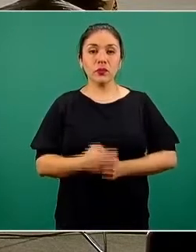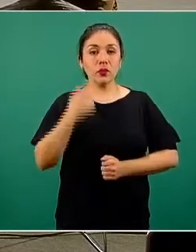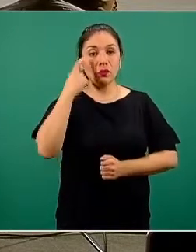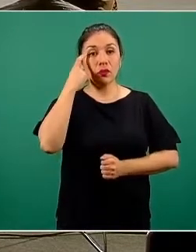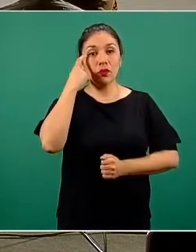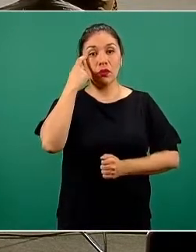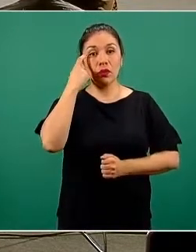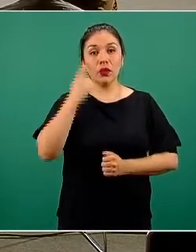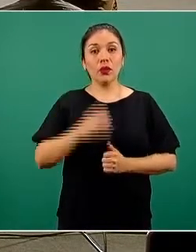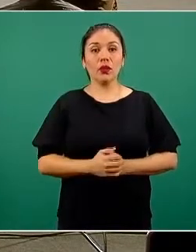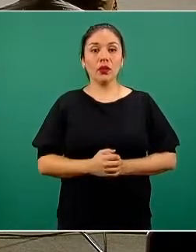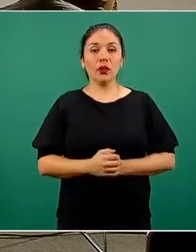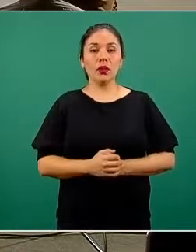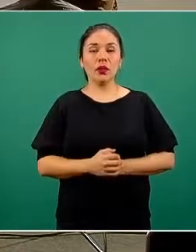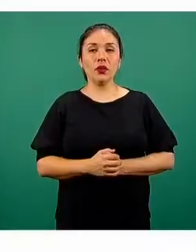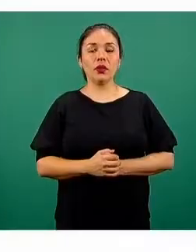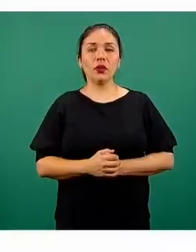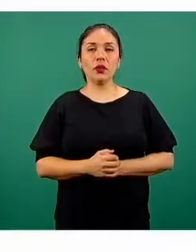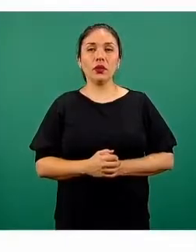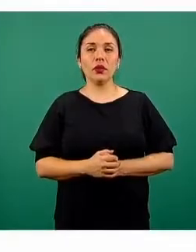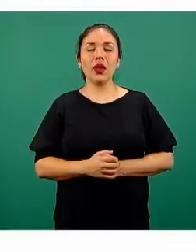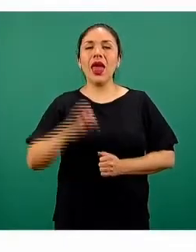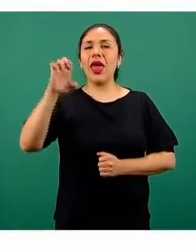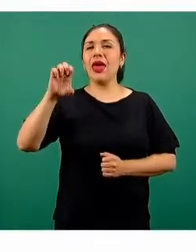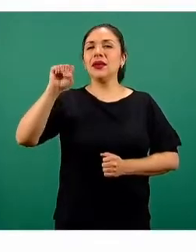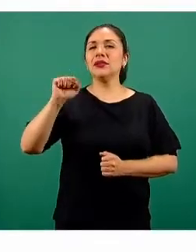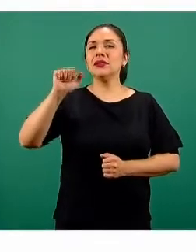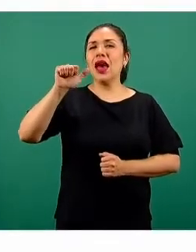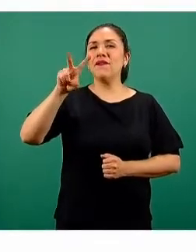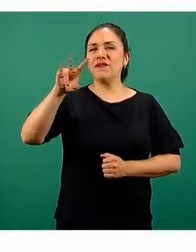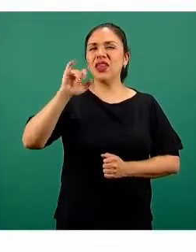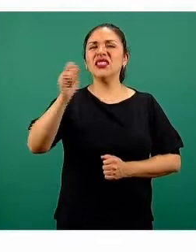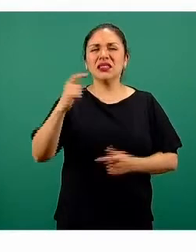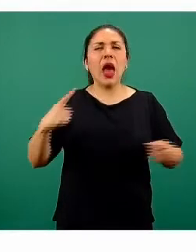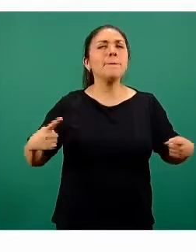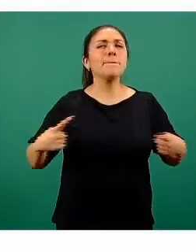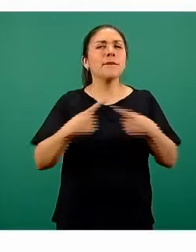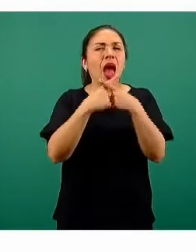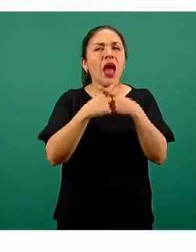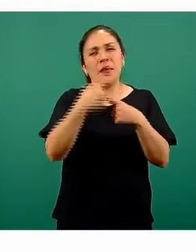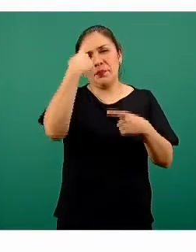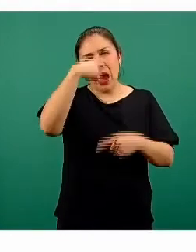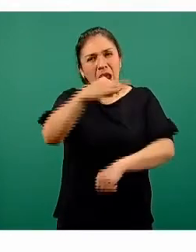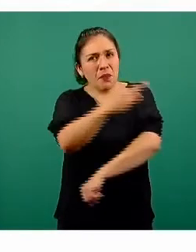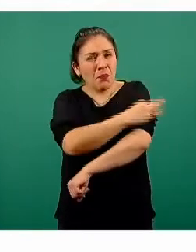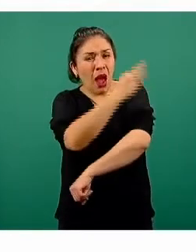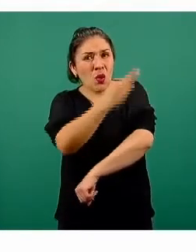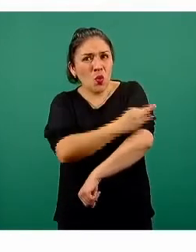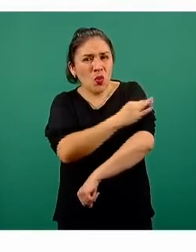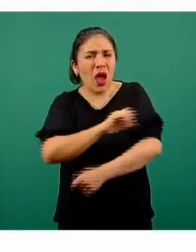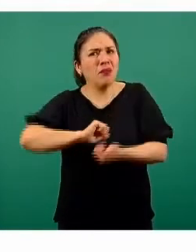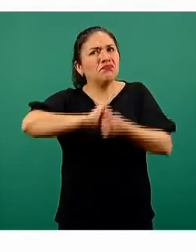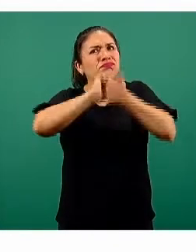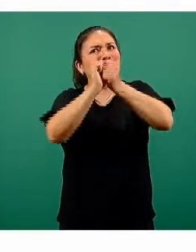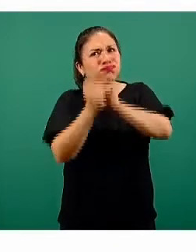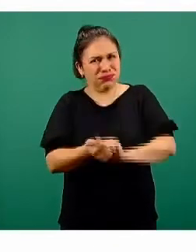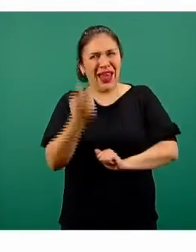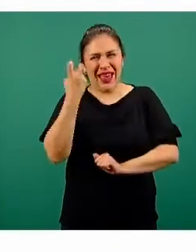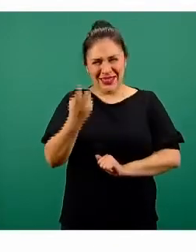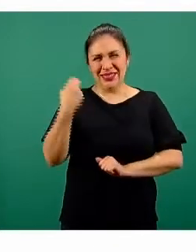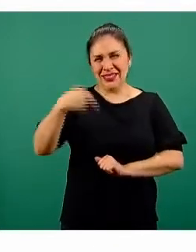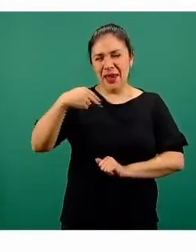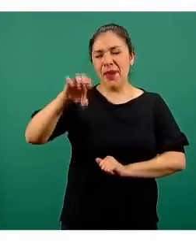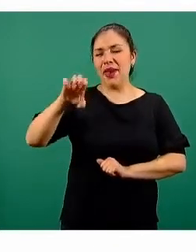Respecto a los eventos supuestamente atribuibles a vacunación e inmunización, conocidos técnicamente así, y se llaman ESAVIS por